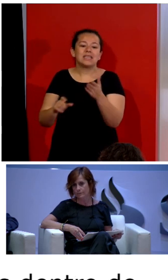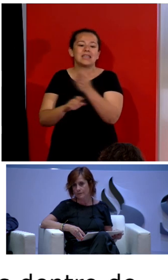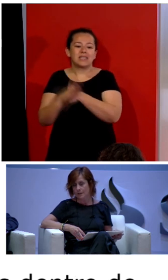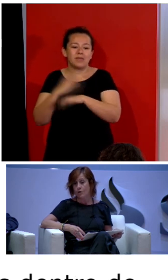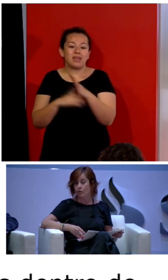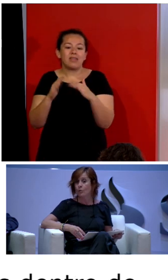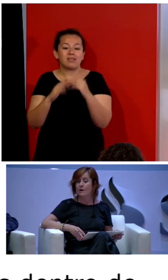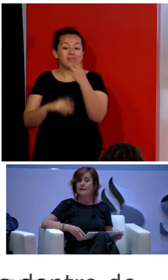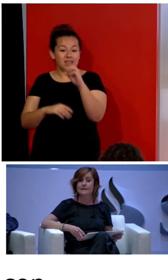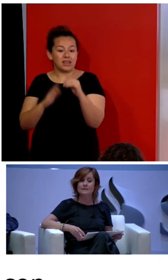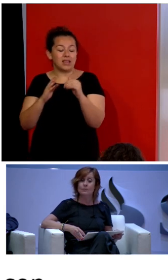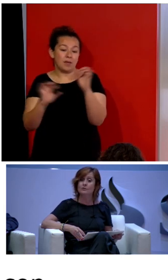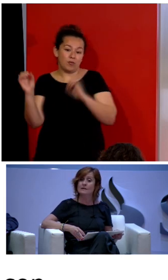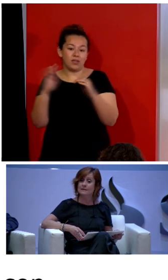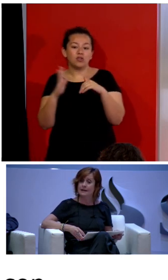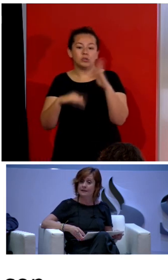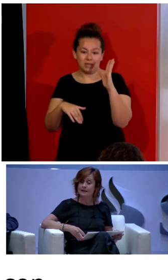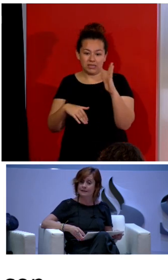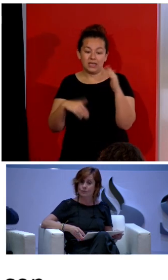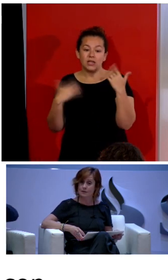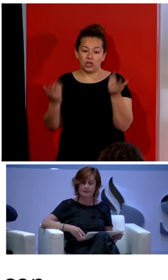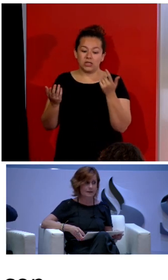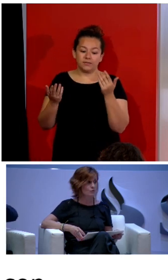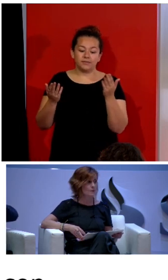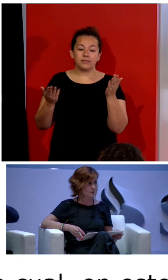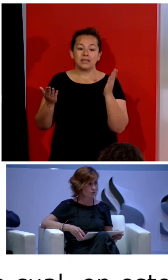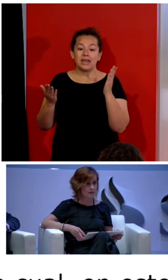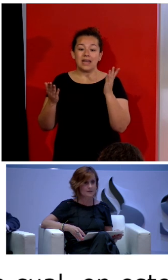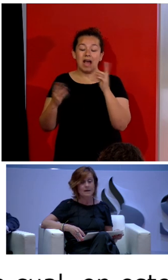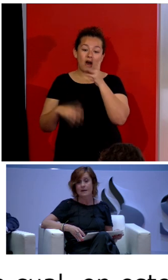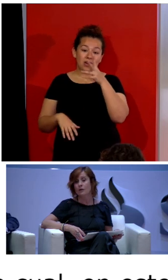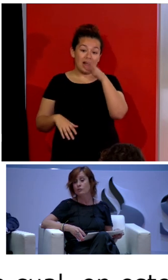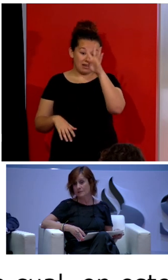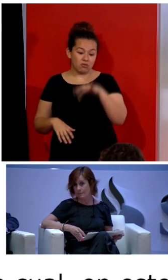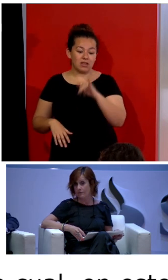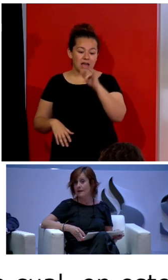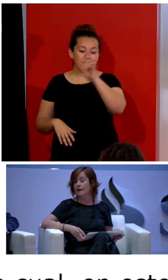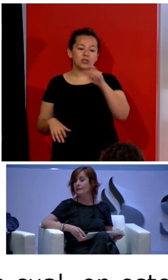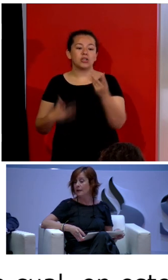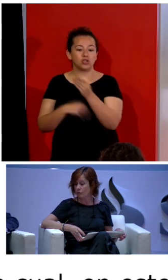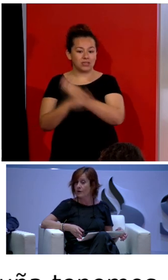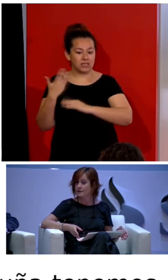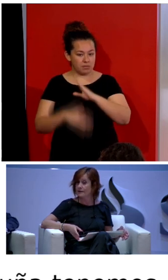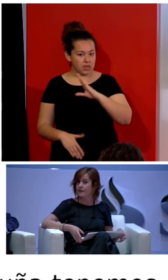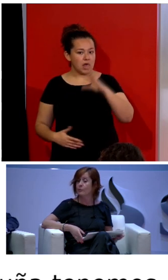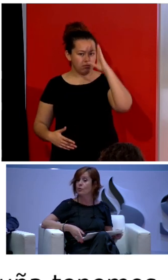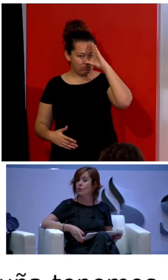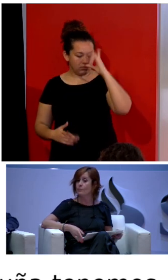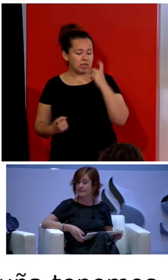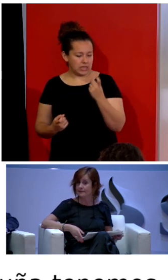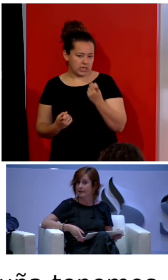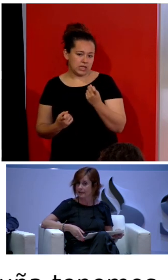30%. Con lo cual, en este momento, en la Generalitat de Cataluña tenemos a personas con discapacidad y con necesidad de